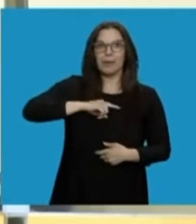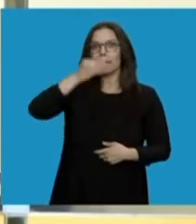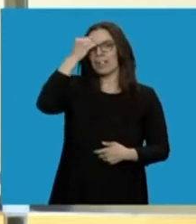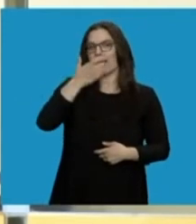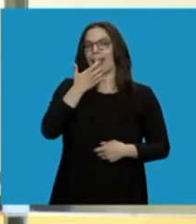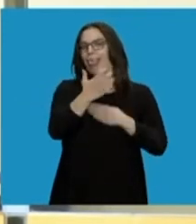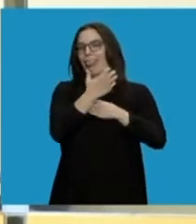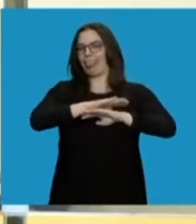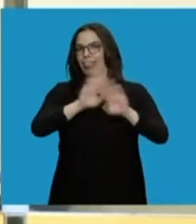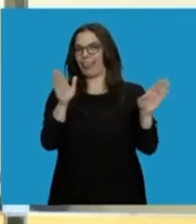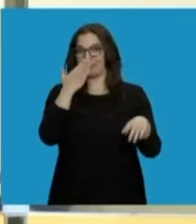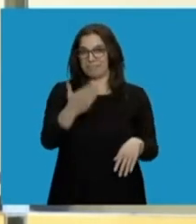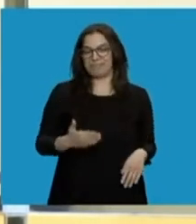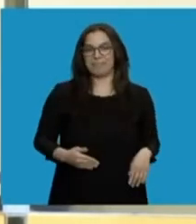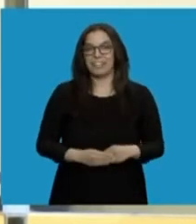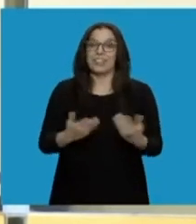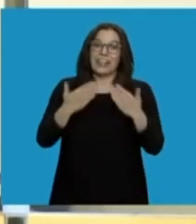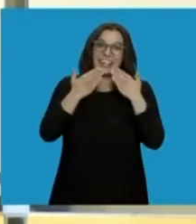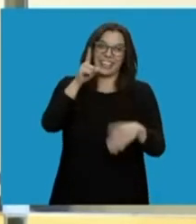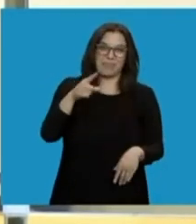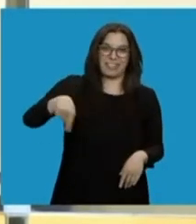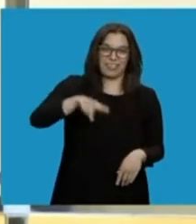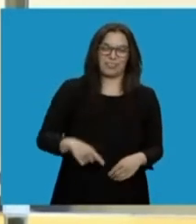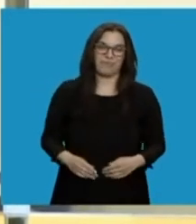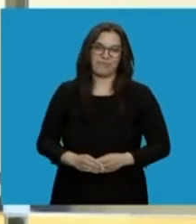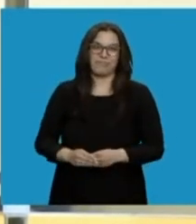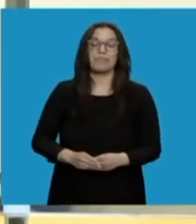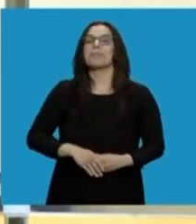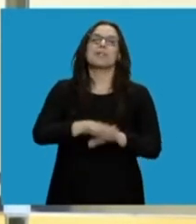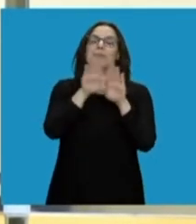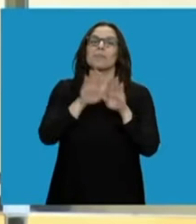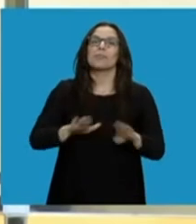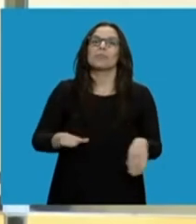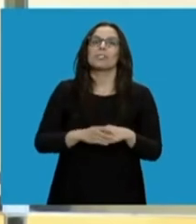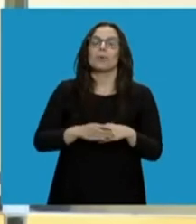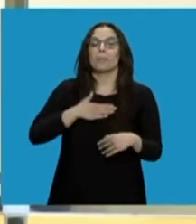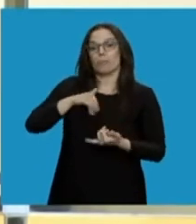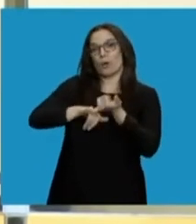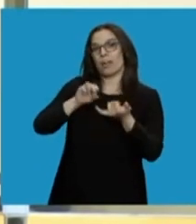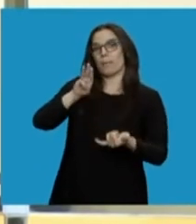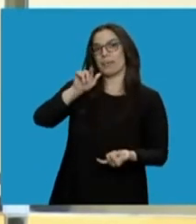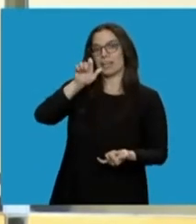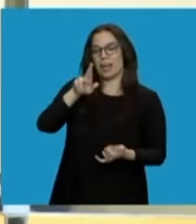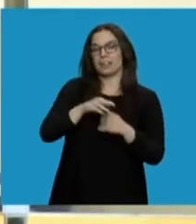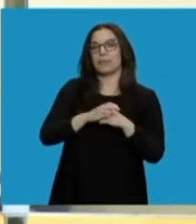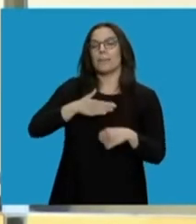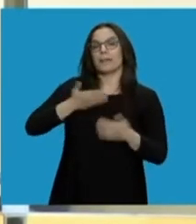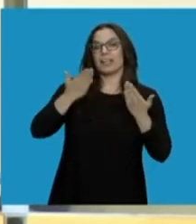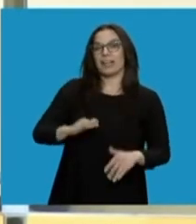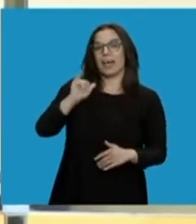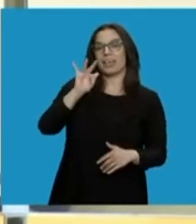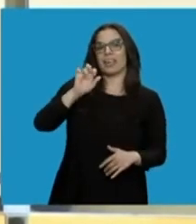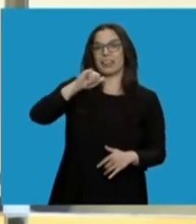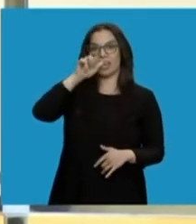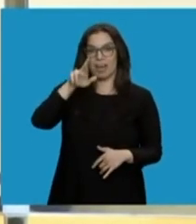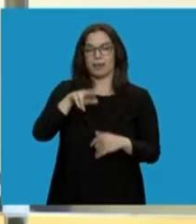broma, sinceramente. Así que gracias también a ellos. Y por último, a mi mujer Pilar, a mi hija Lucía, que